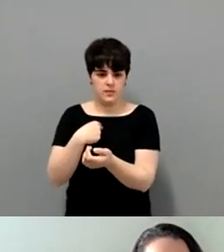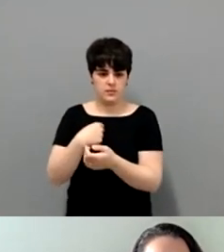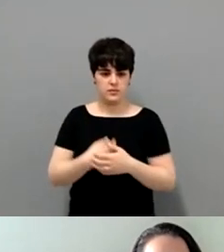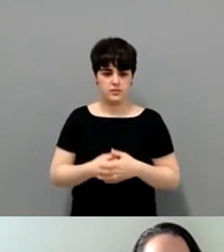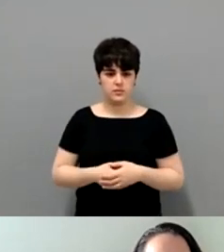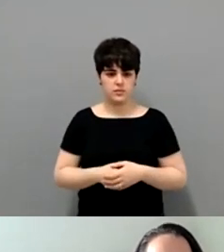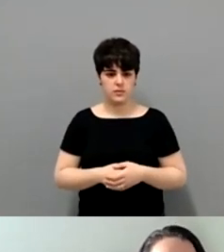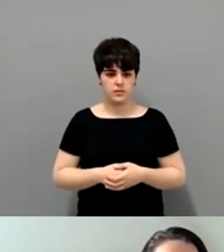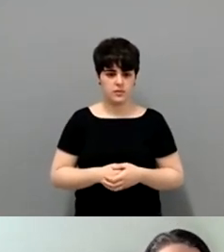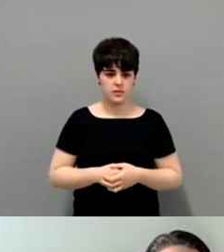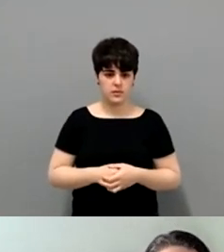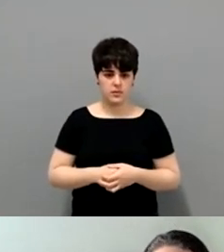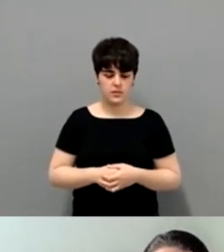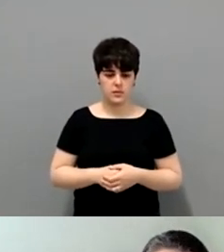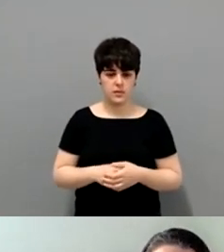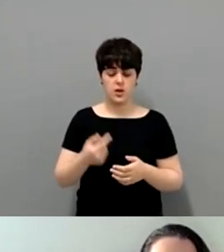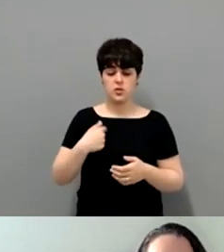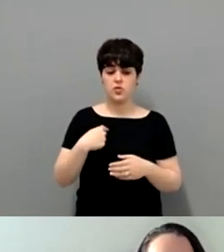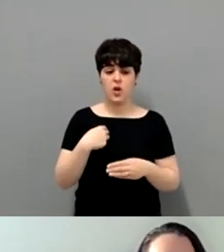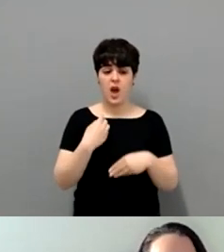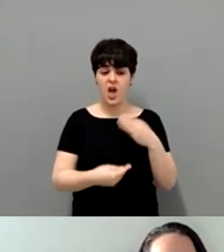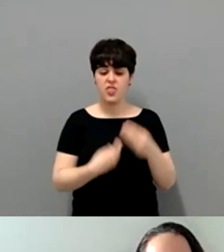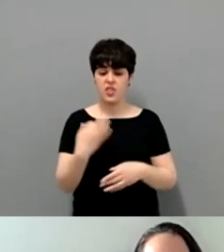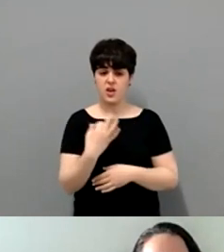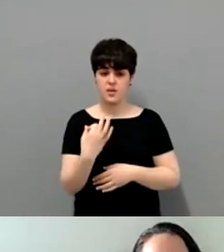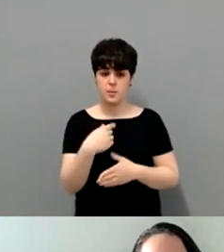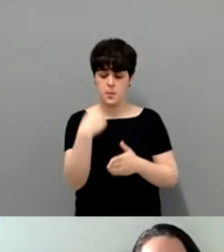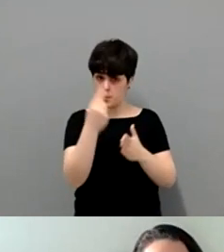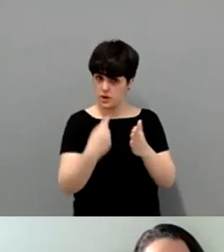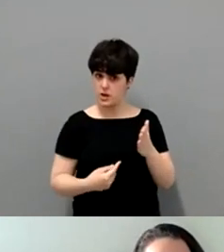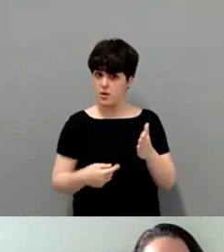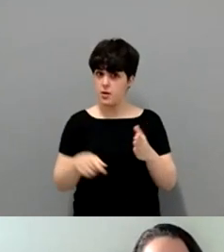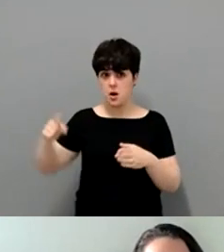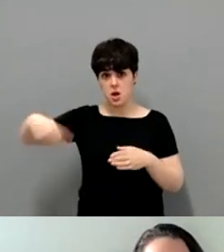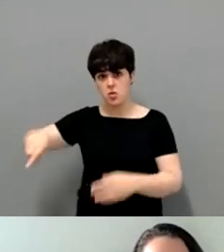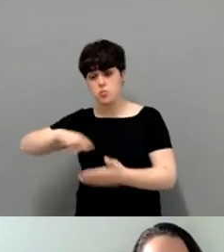las letras de eso, mientras hacía que pintaba.